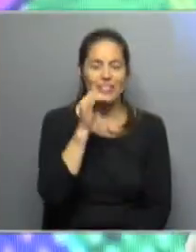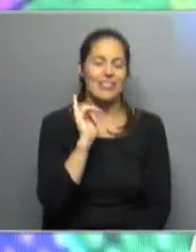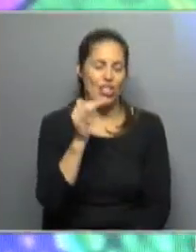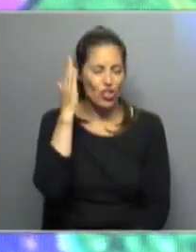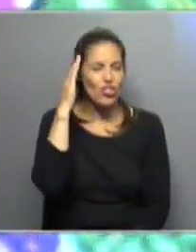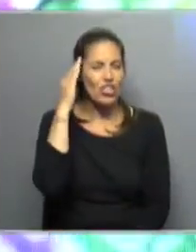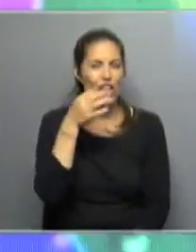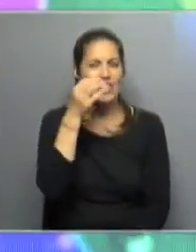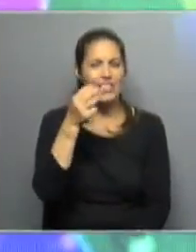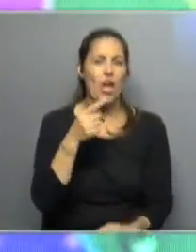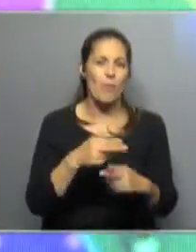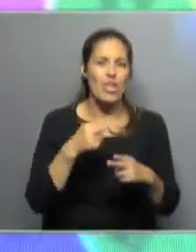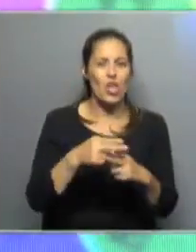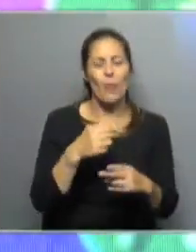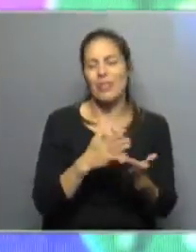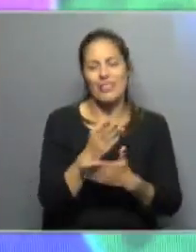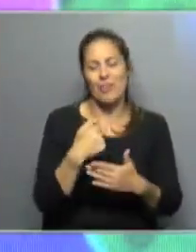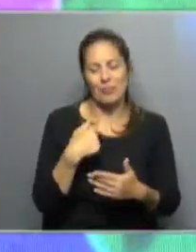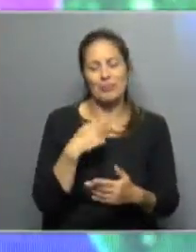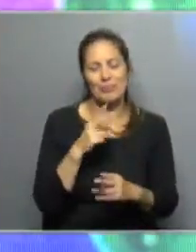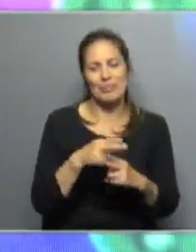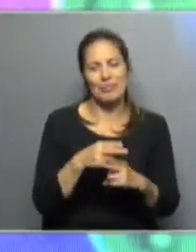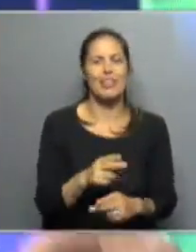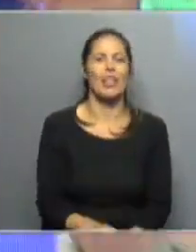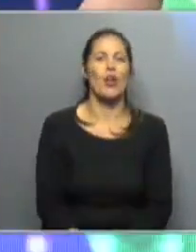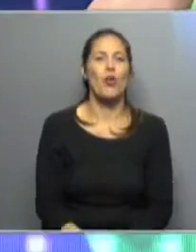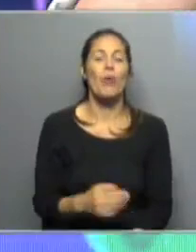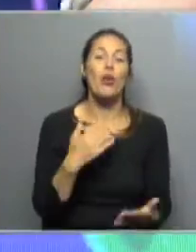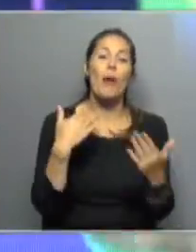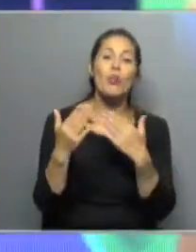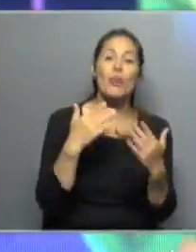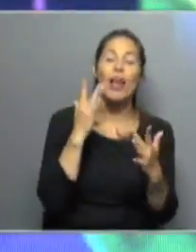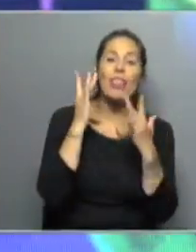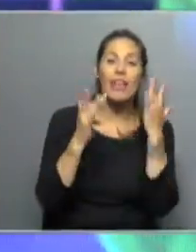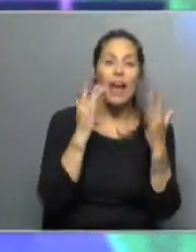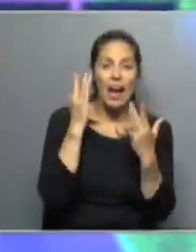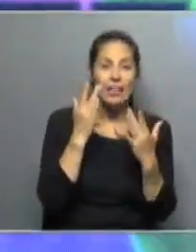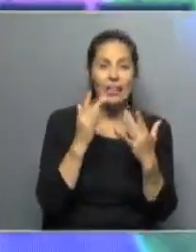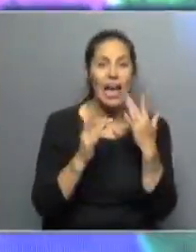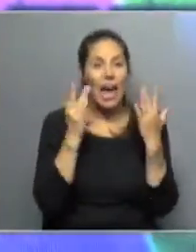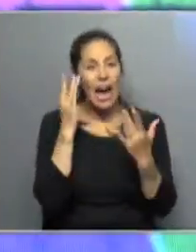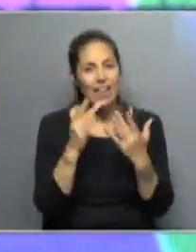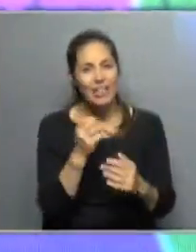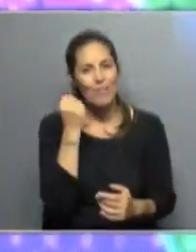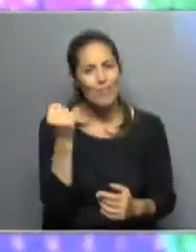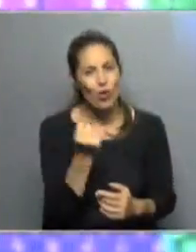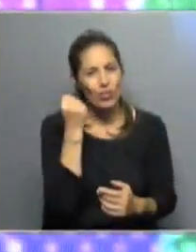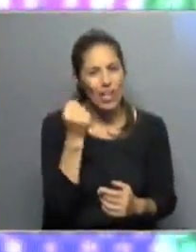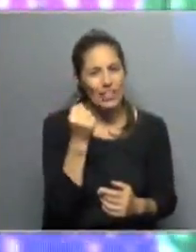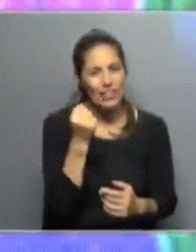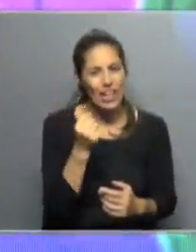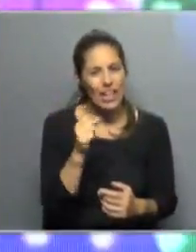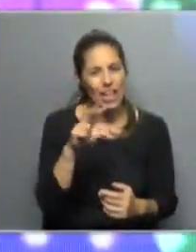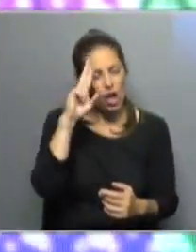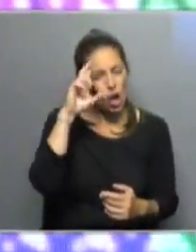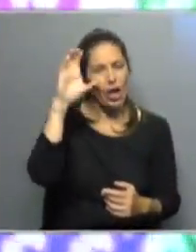permanentemente, sí, me tenían siempre en la punta de la lengua. Bueno, vamos a hablar de arte, y arte sumamente removedor, que nos remite Tremendo. A